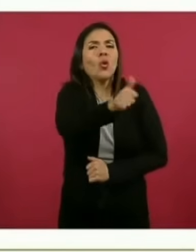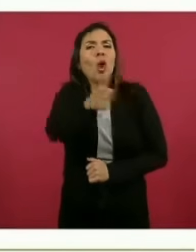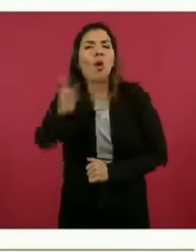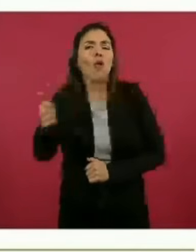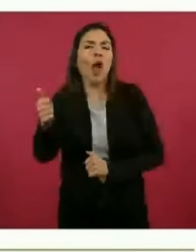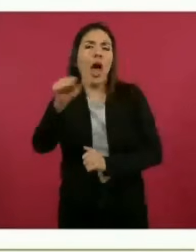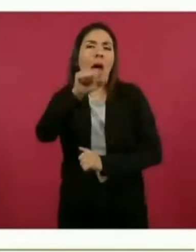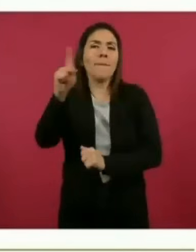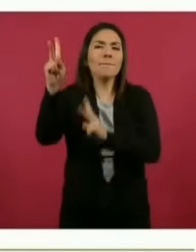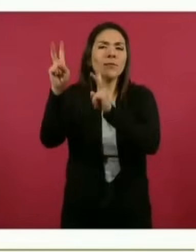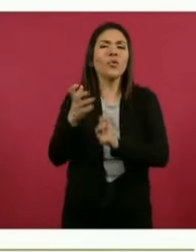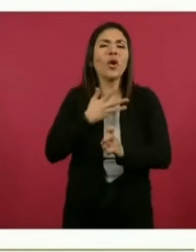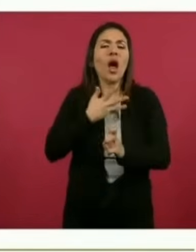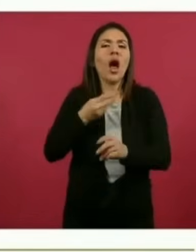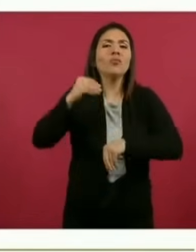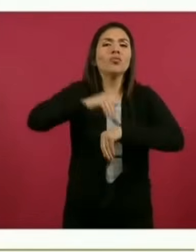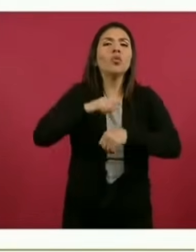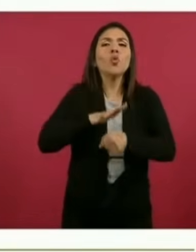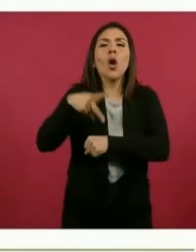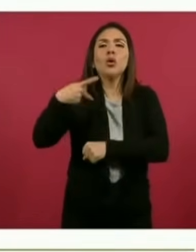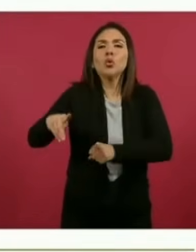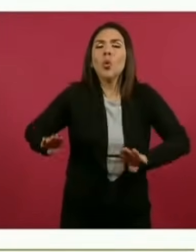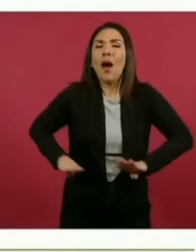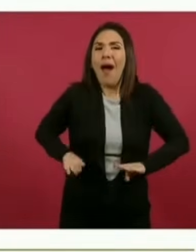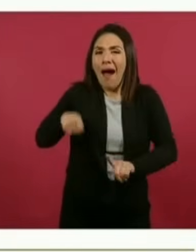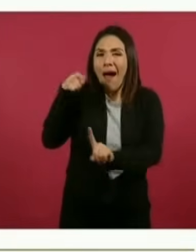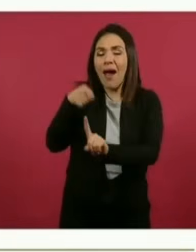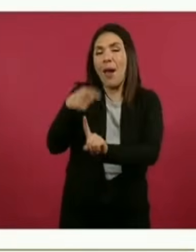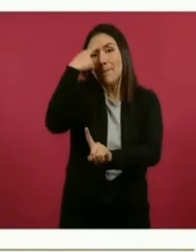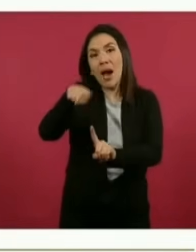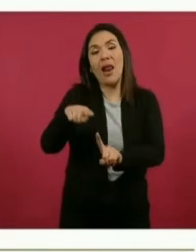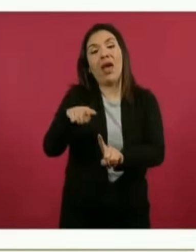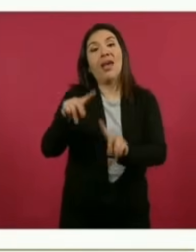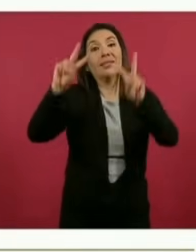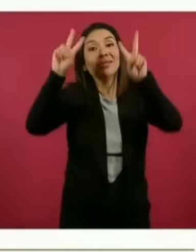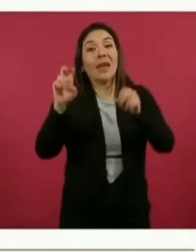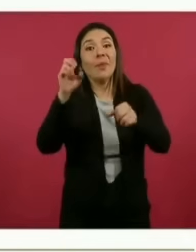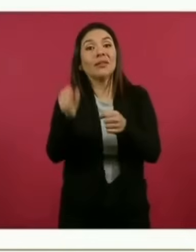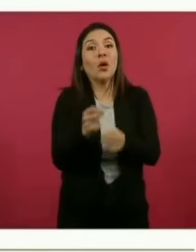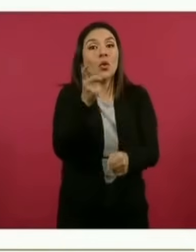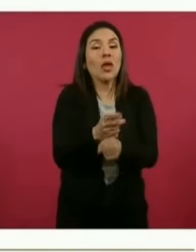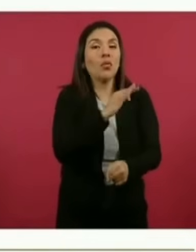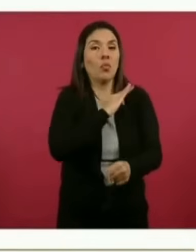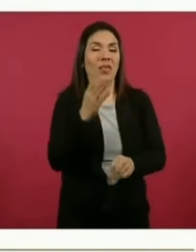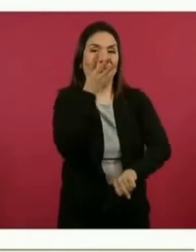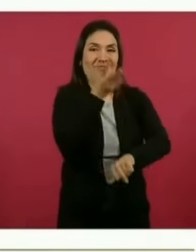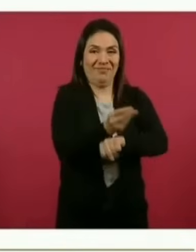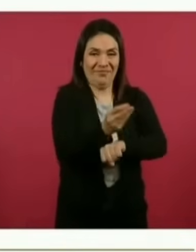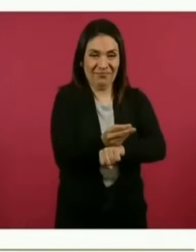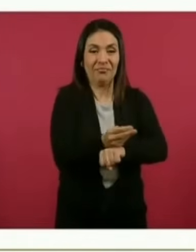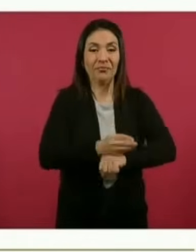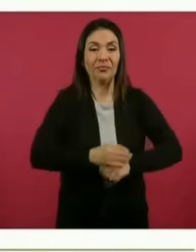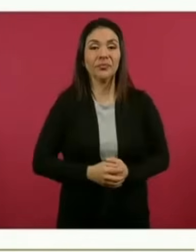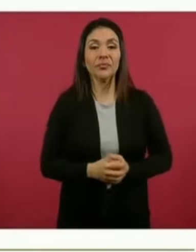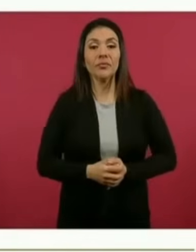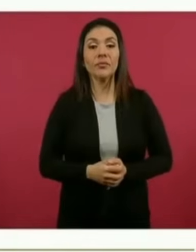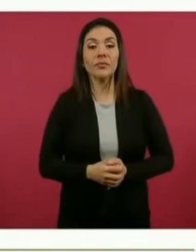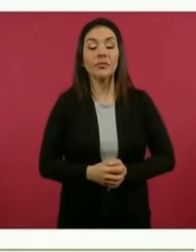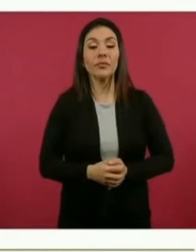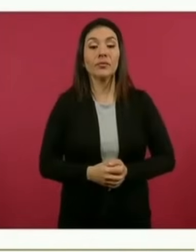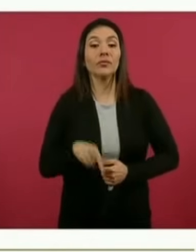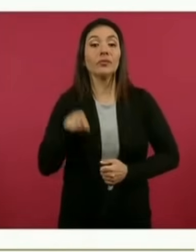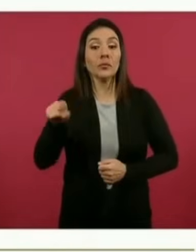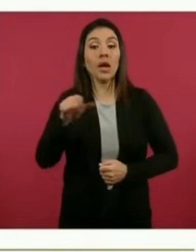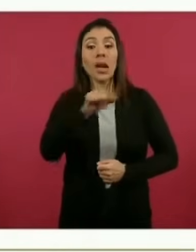partes específicas para también resolver el tema de seguridad en términos generales. La